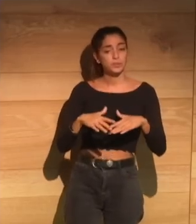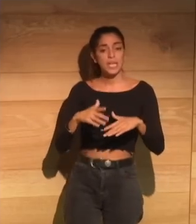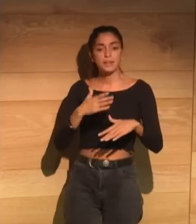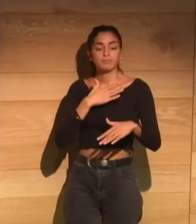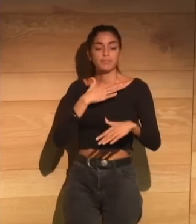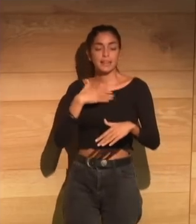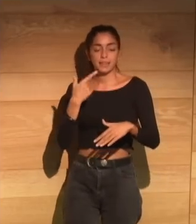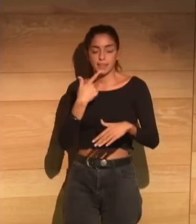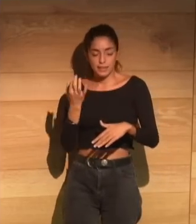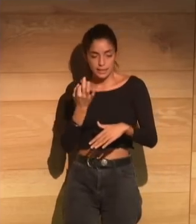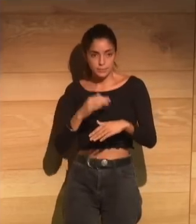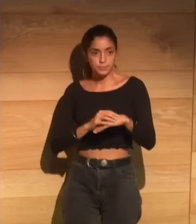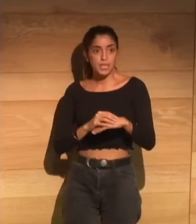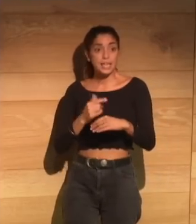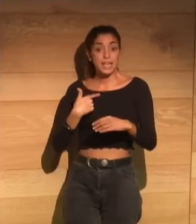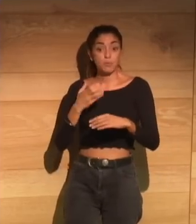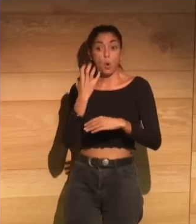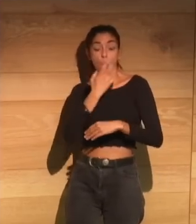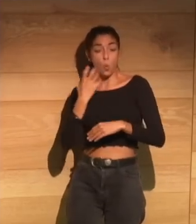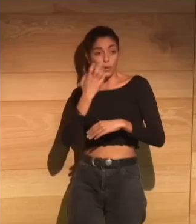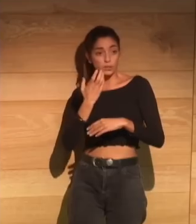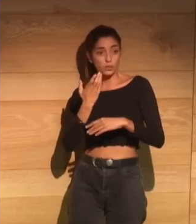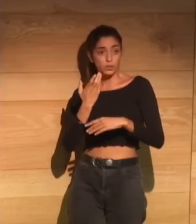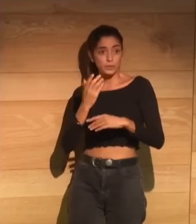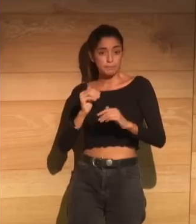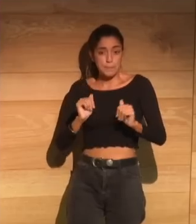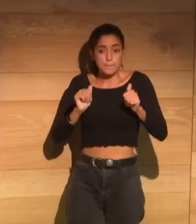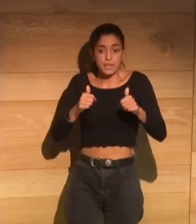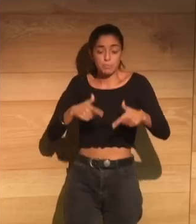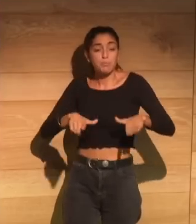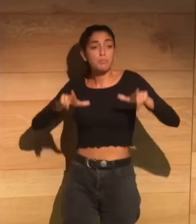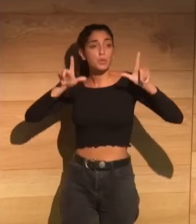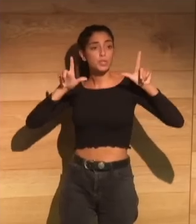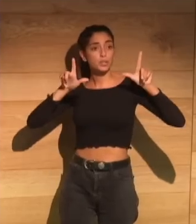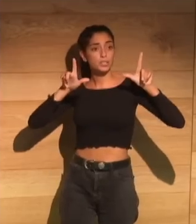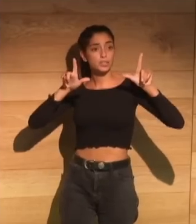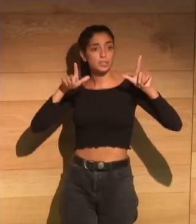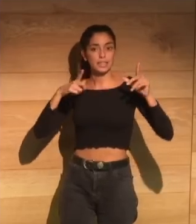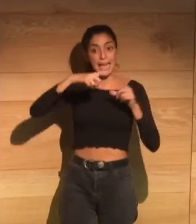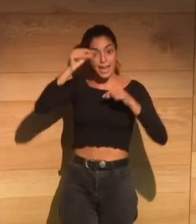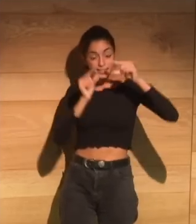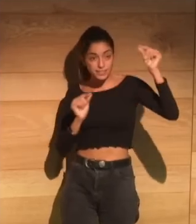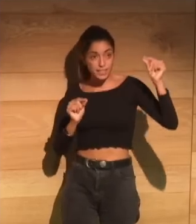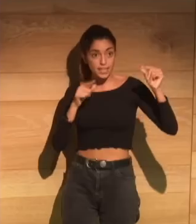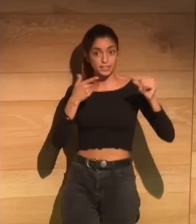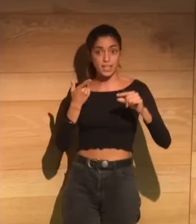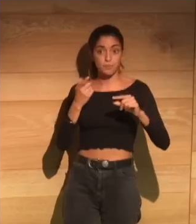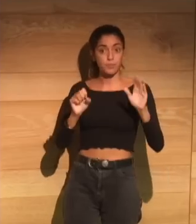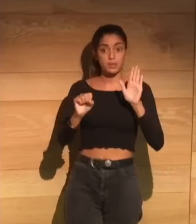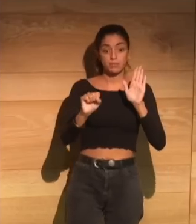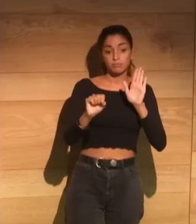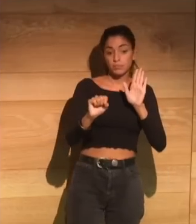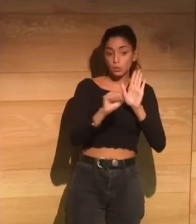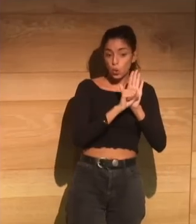aquella época los cuentos ya empezaban a tener protagonistas que eran icónicos, que eran